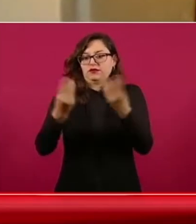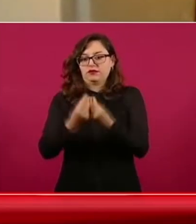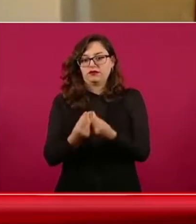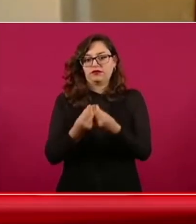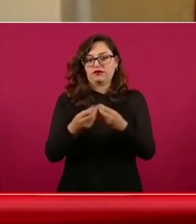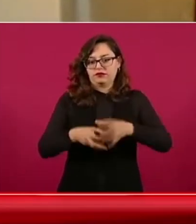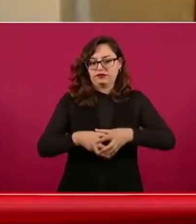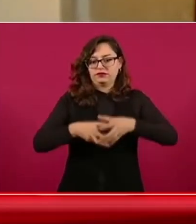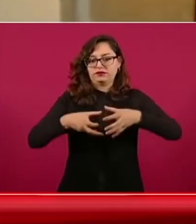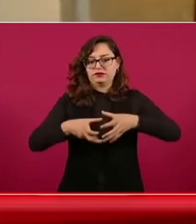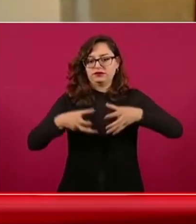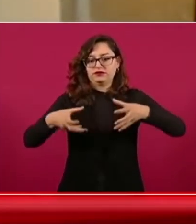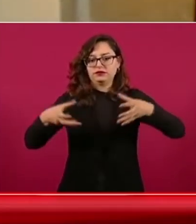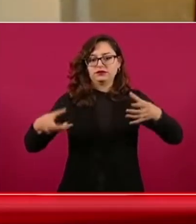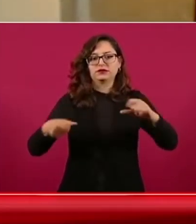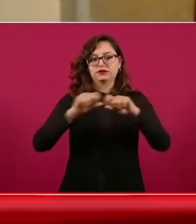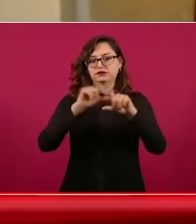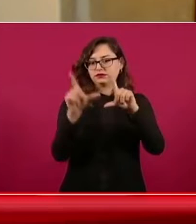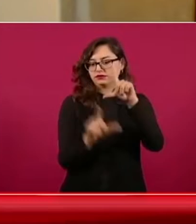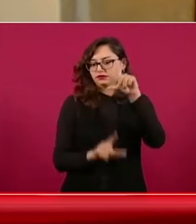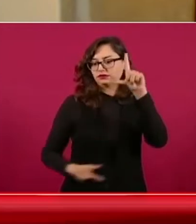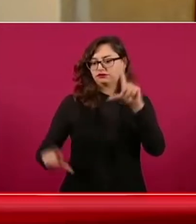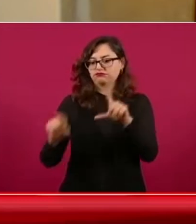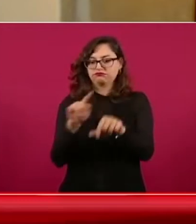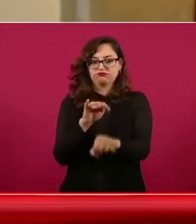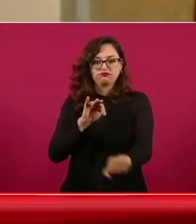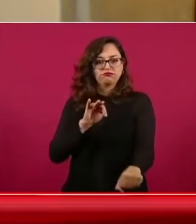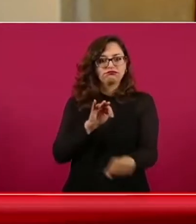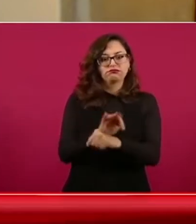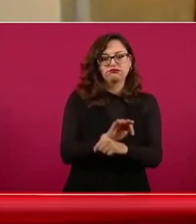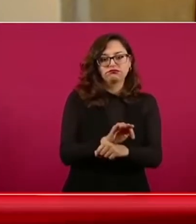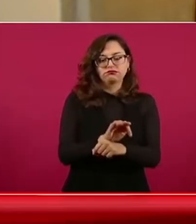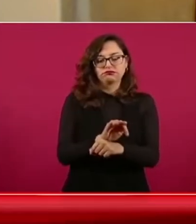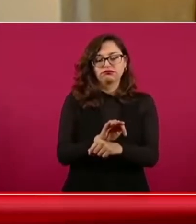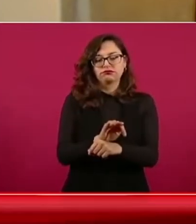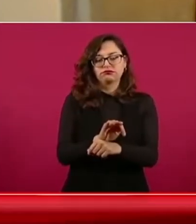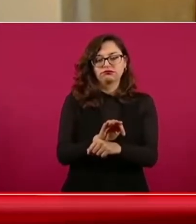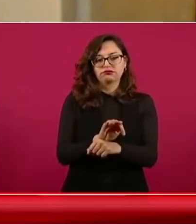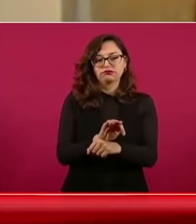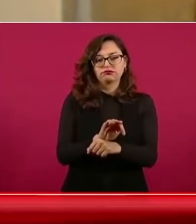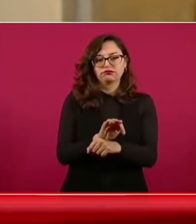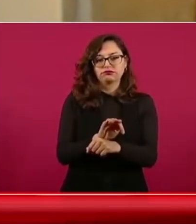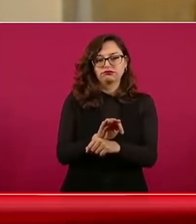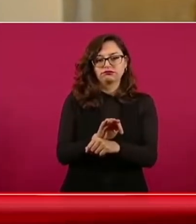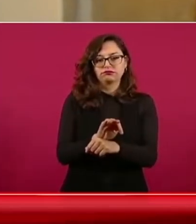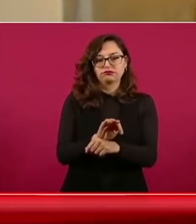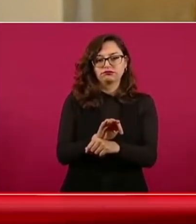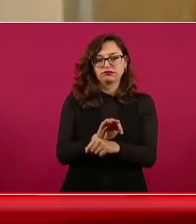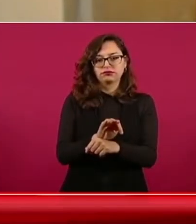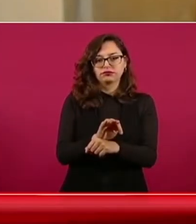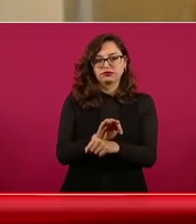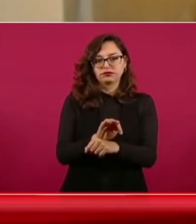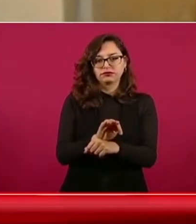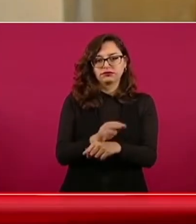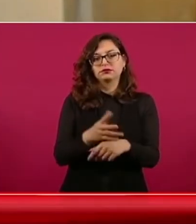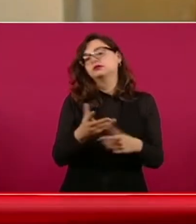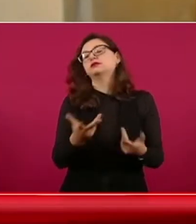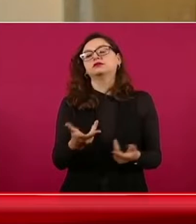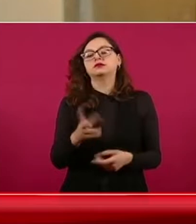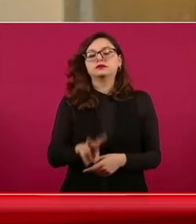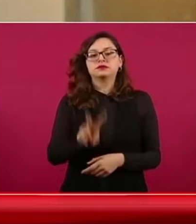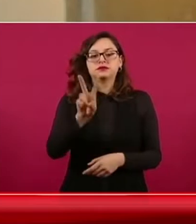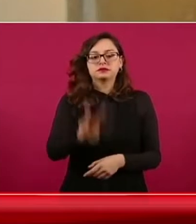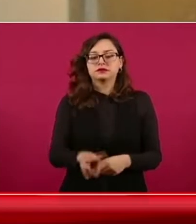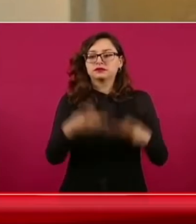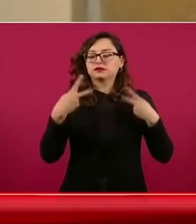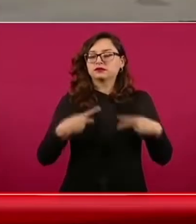como Defensa. Hemos incrementado el número de elementos para la seguridad